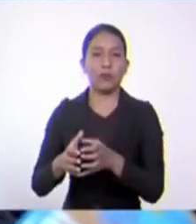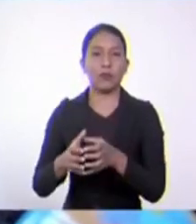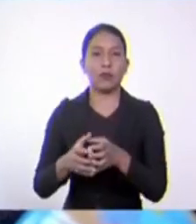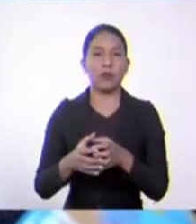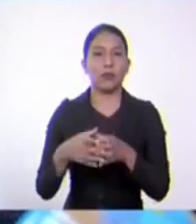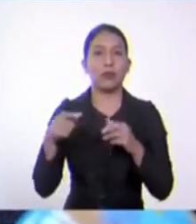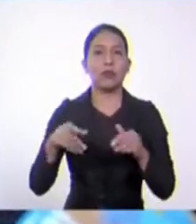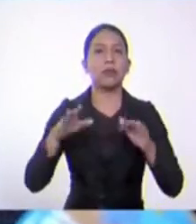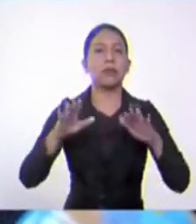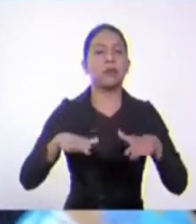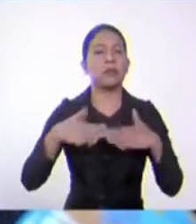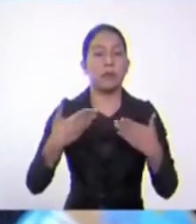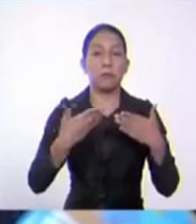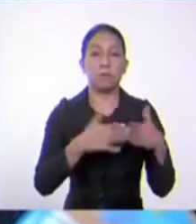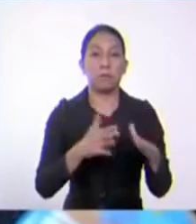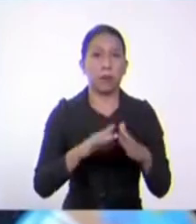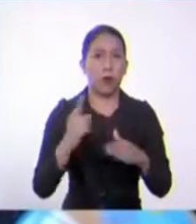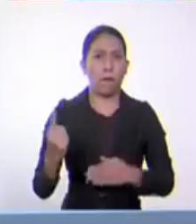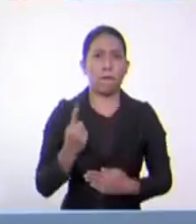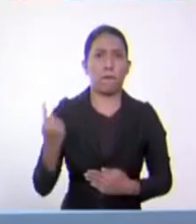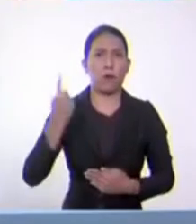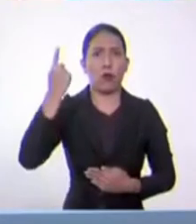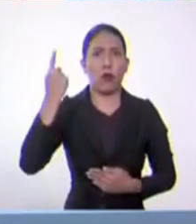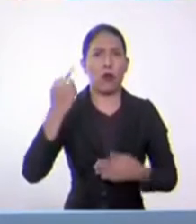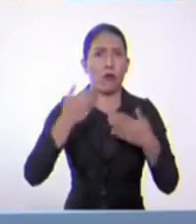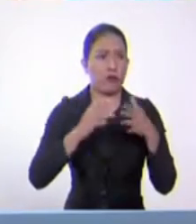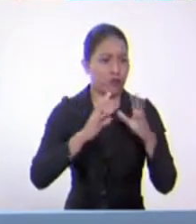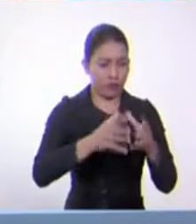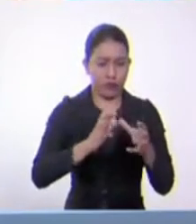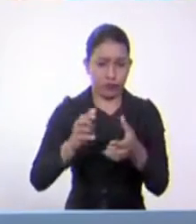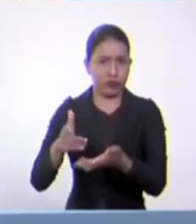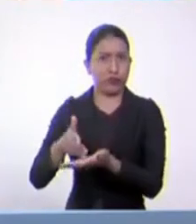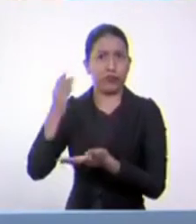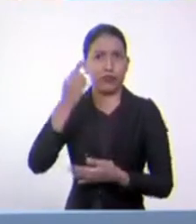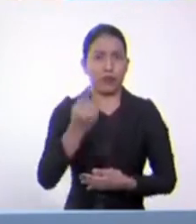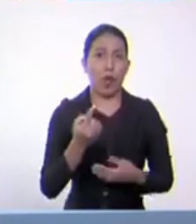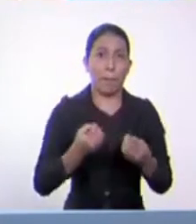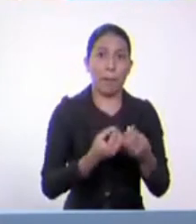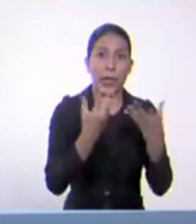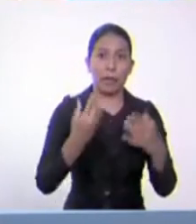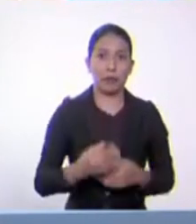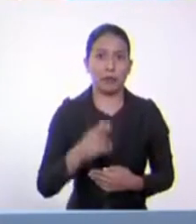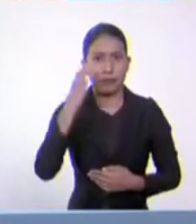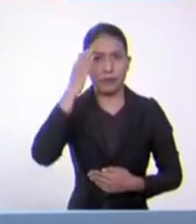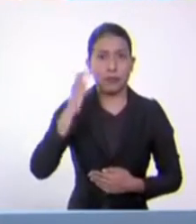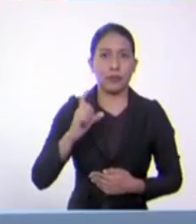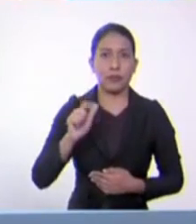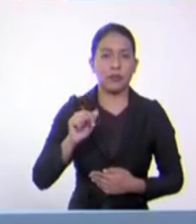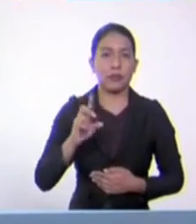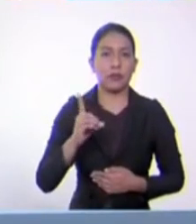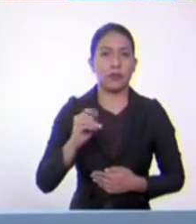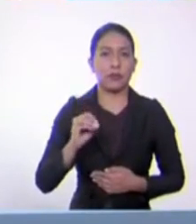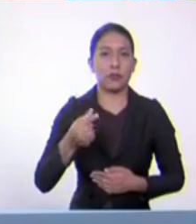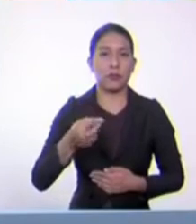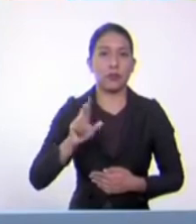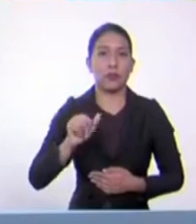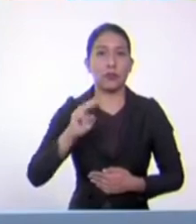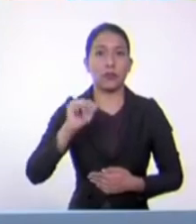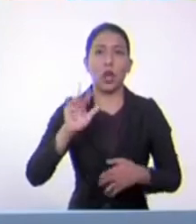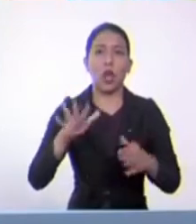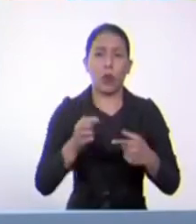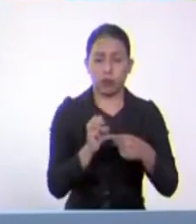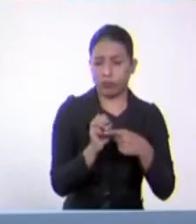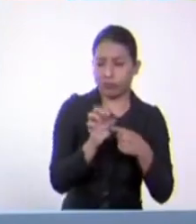las relaciones evolutivas de los diferentes organismos. Hemos visto sobre los cladogramas y sobre cómo se representan estas